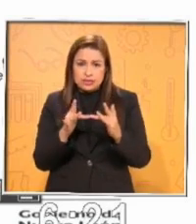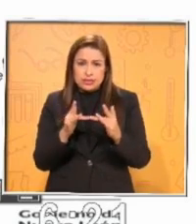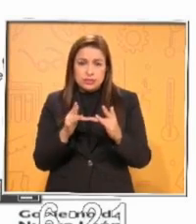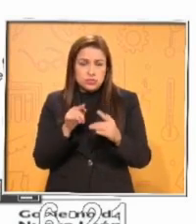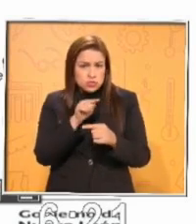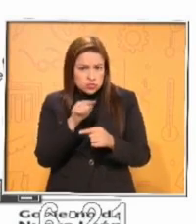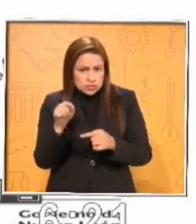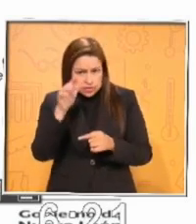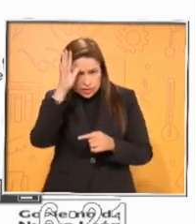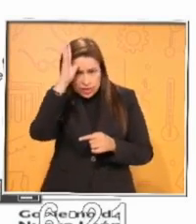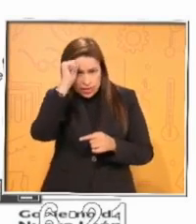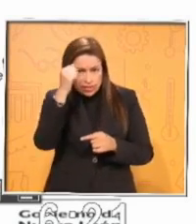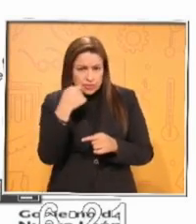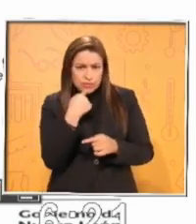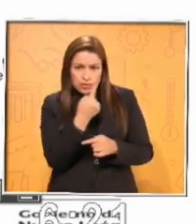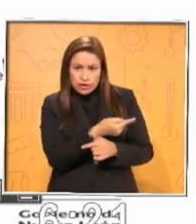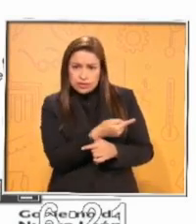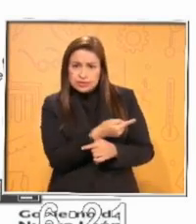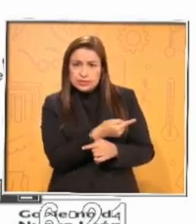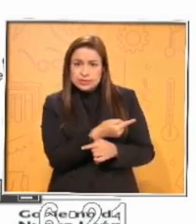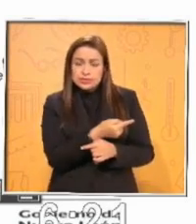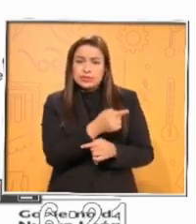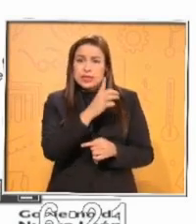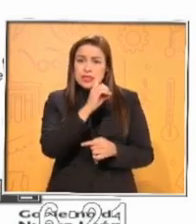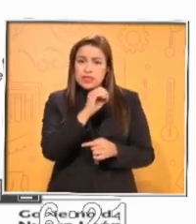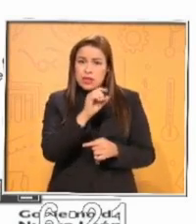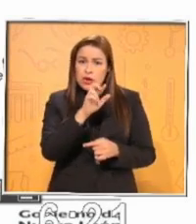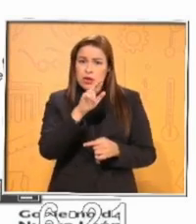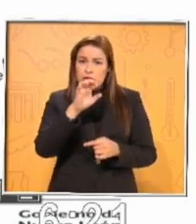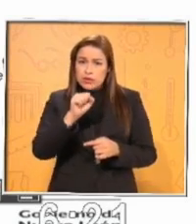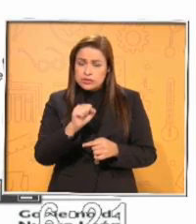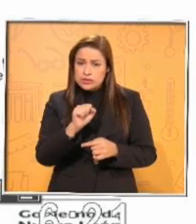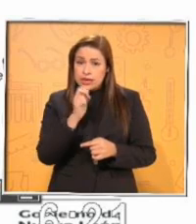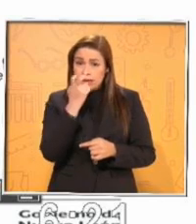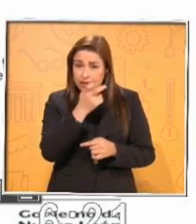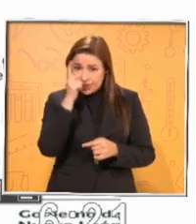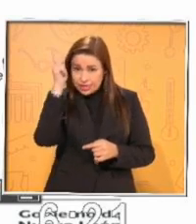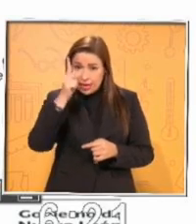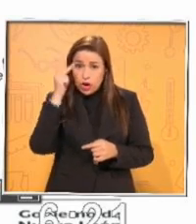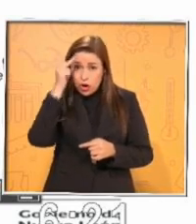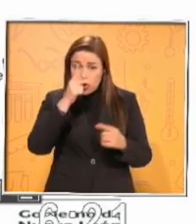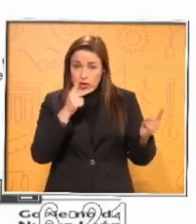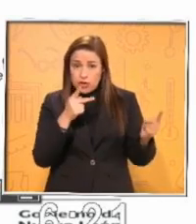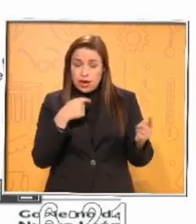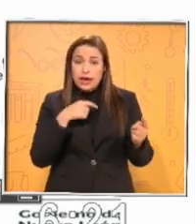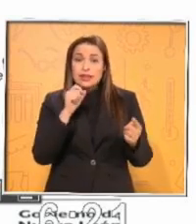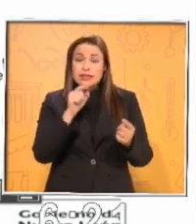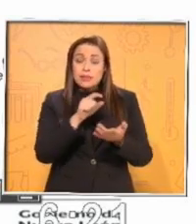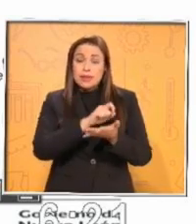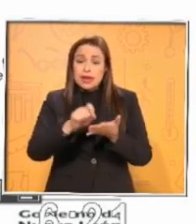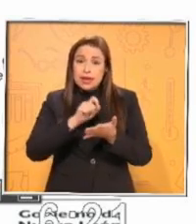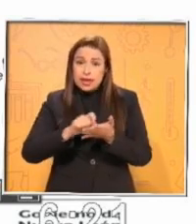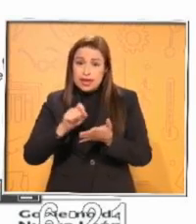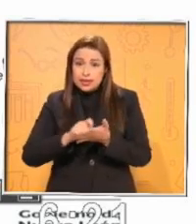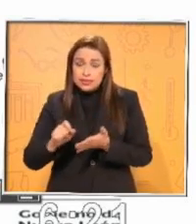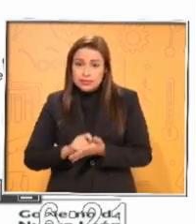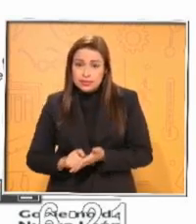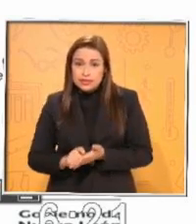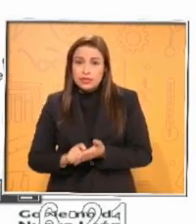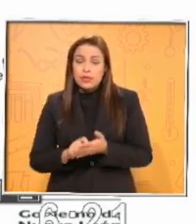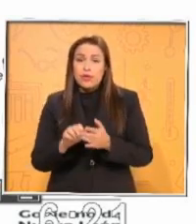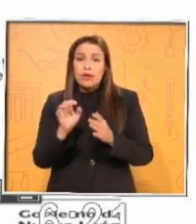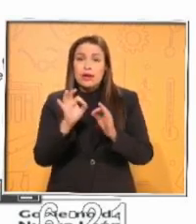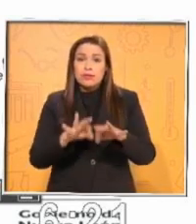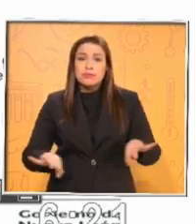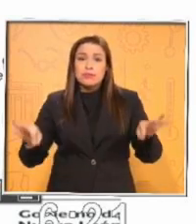acuerdo con lo que dice Dolores Rey, psicóloga social y editora principal de El